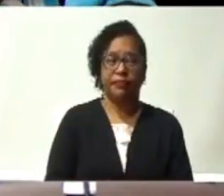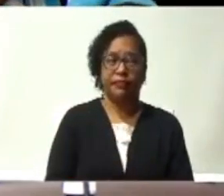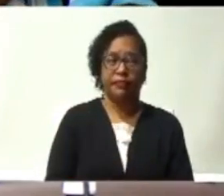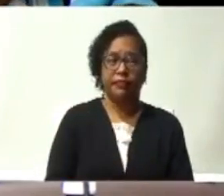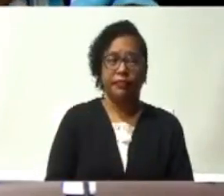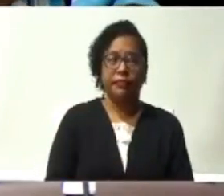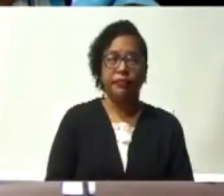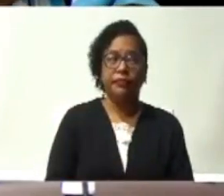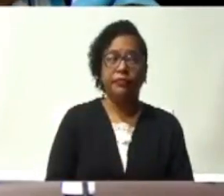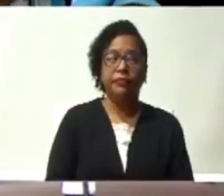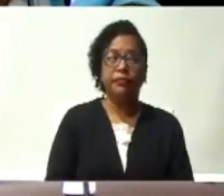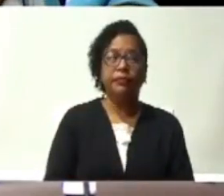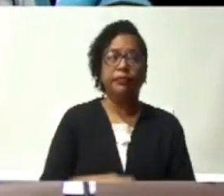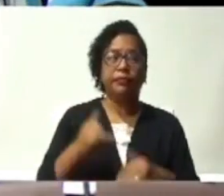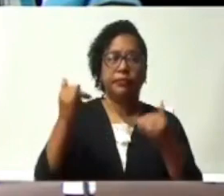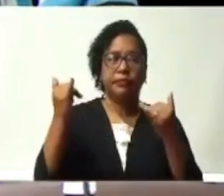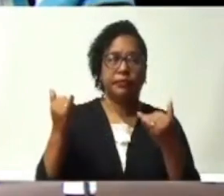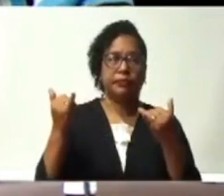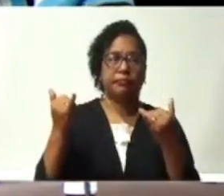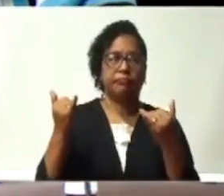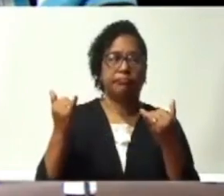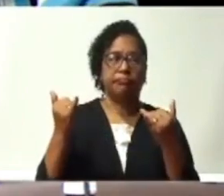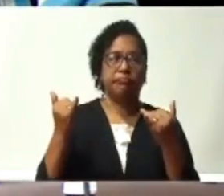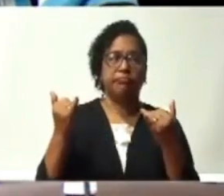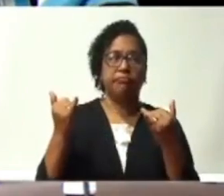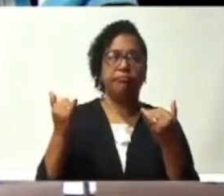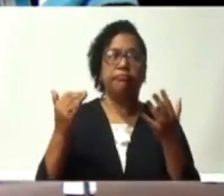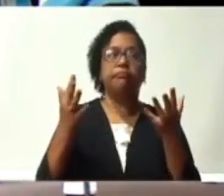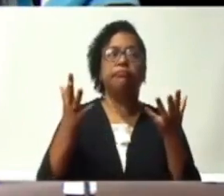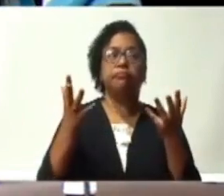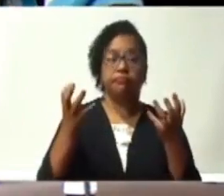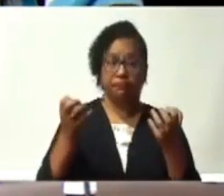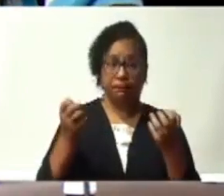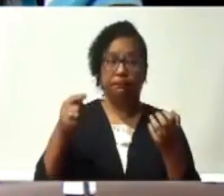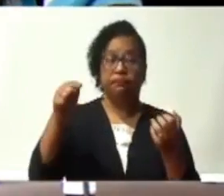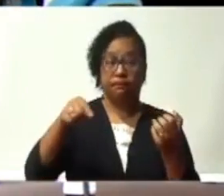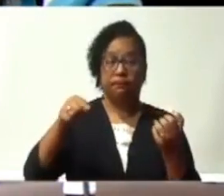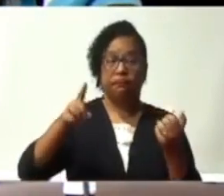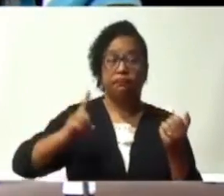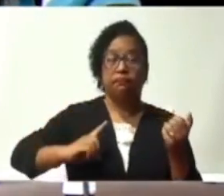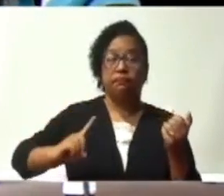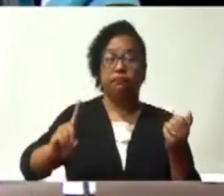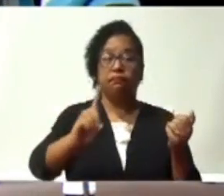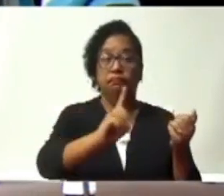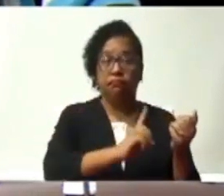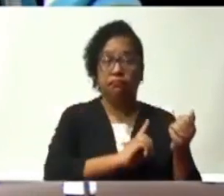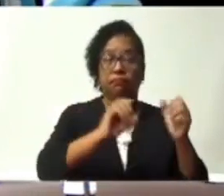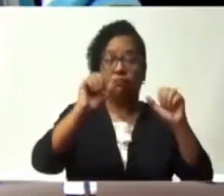en el día de hoy queremos que la Cámara de Diputados tenga bien aprobar?